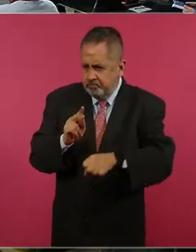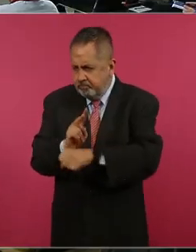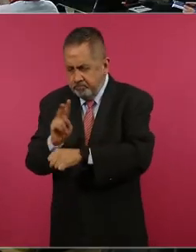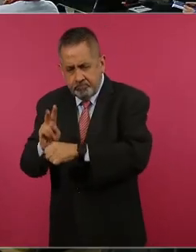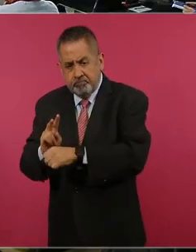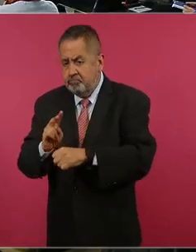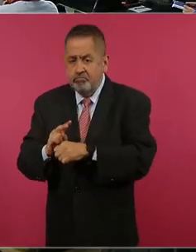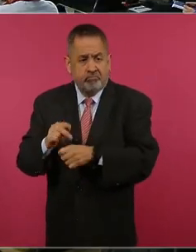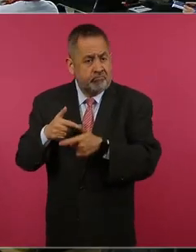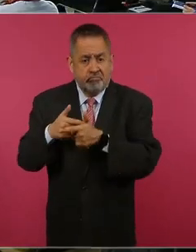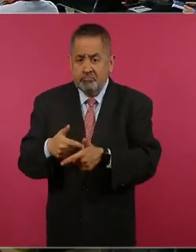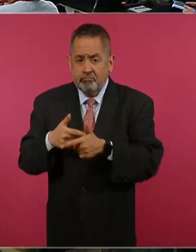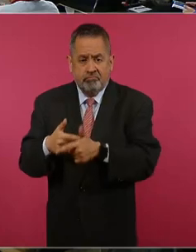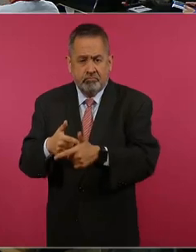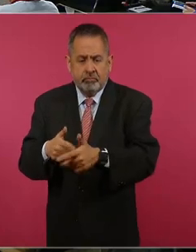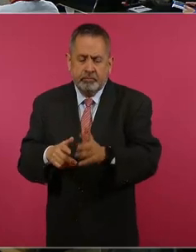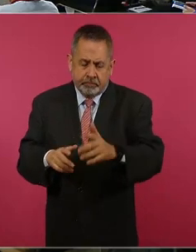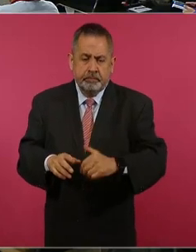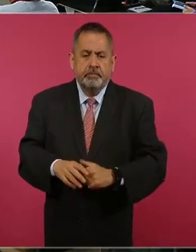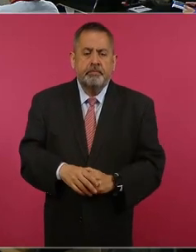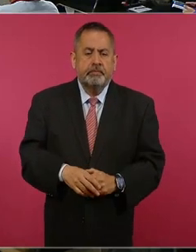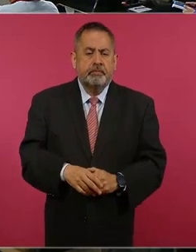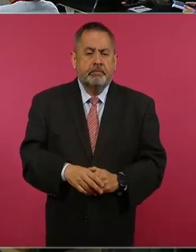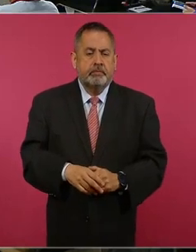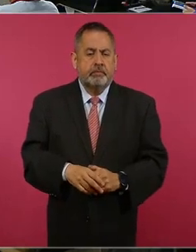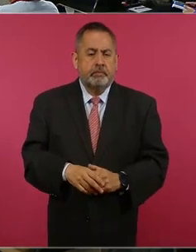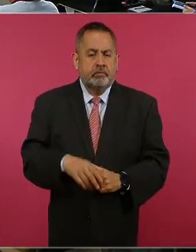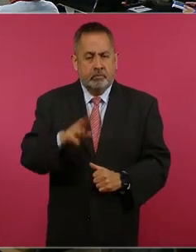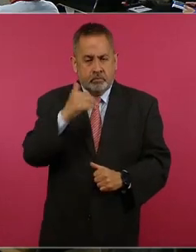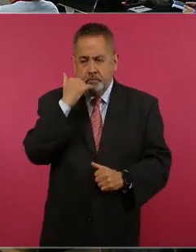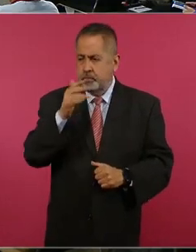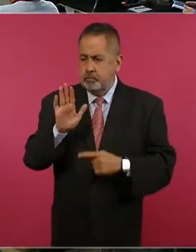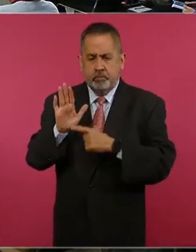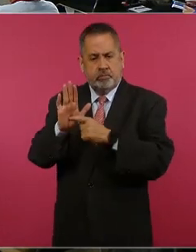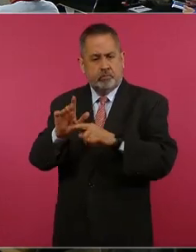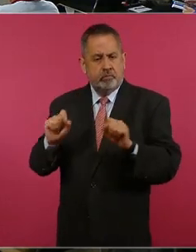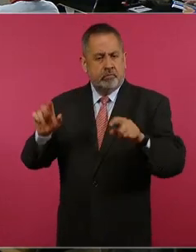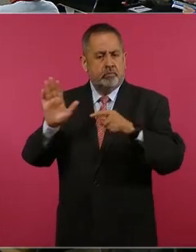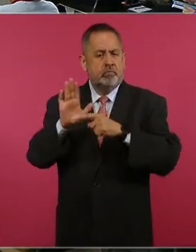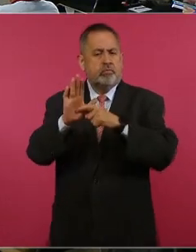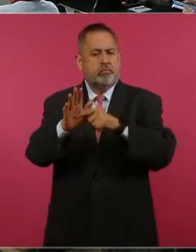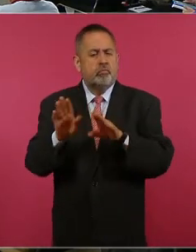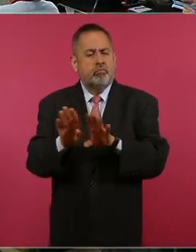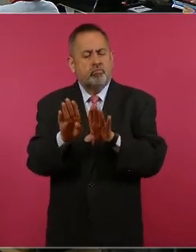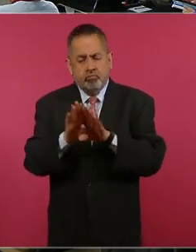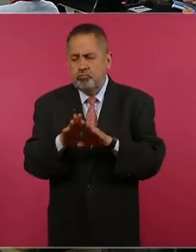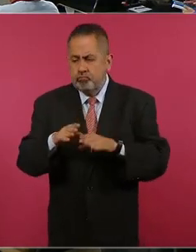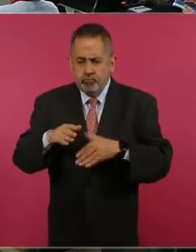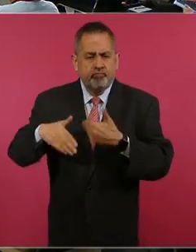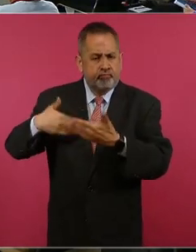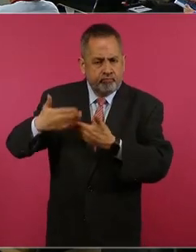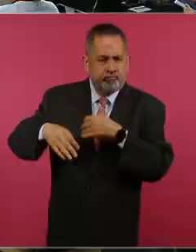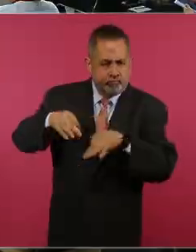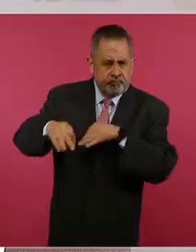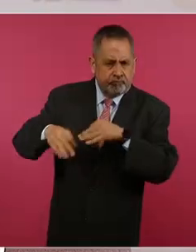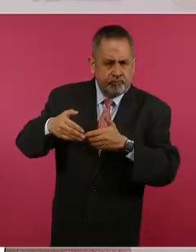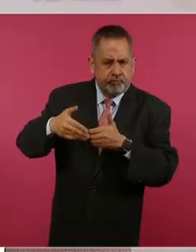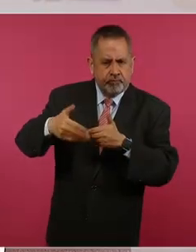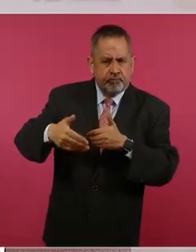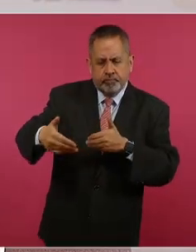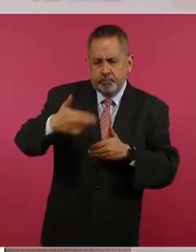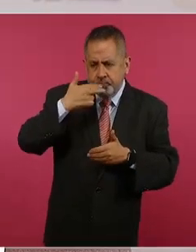permanentemente, pero si quieres te muestro cómo hemos venido